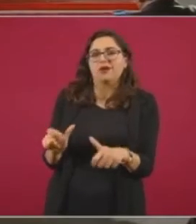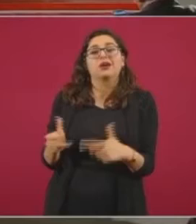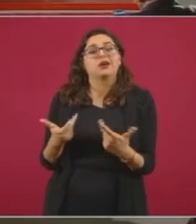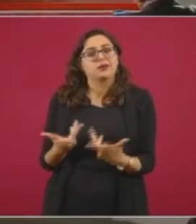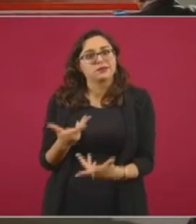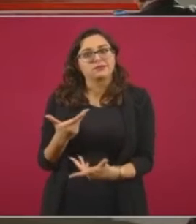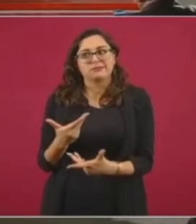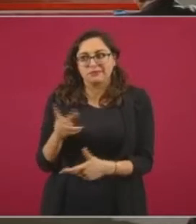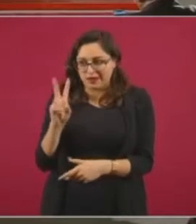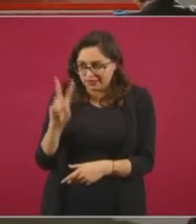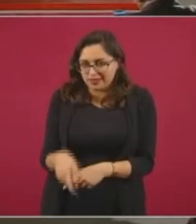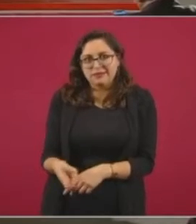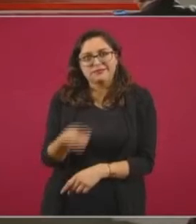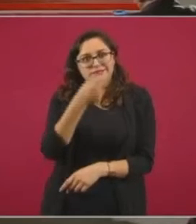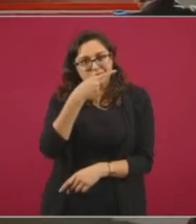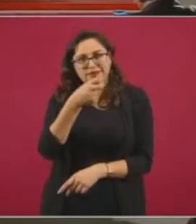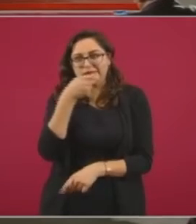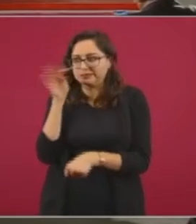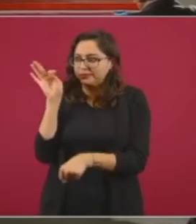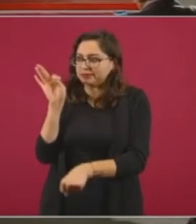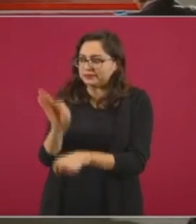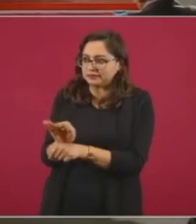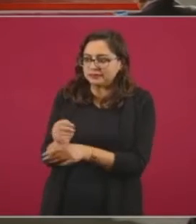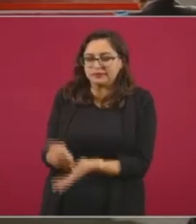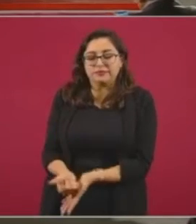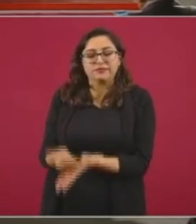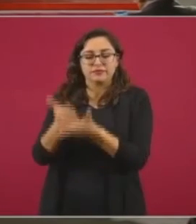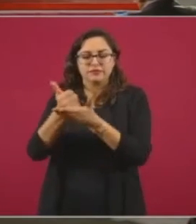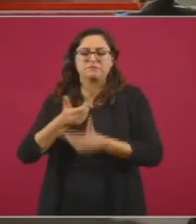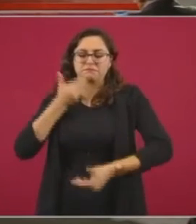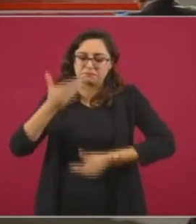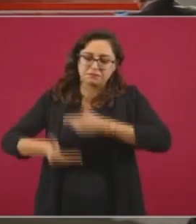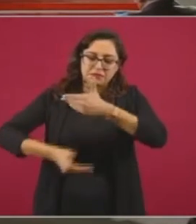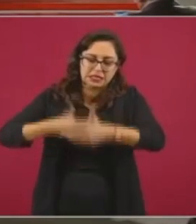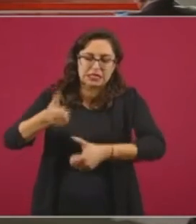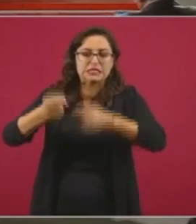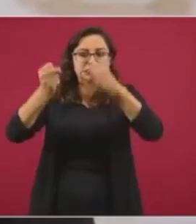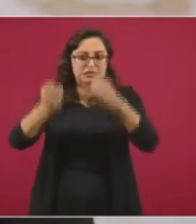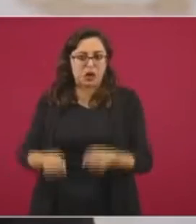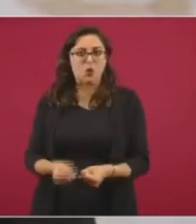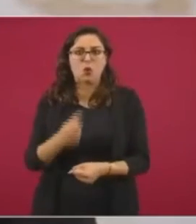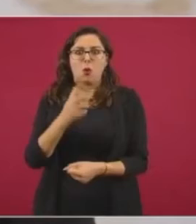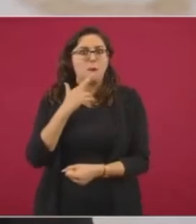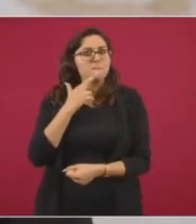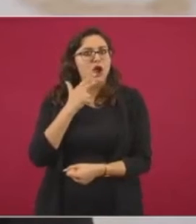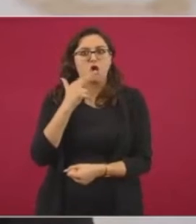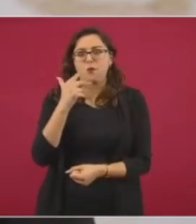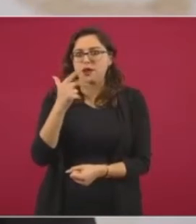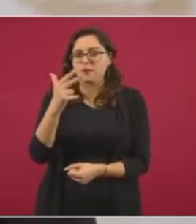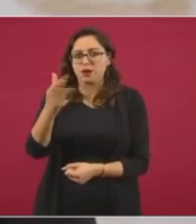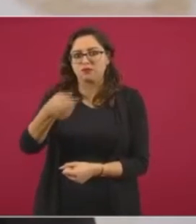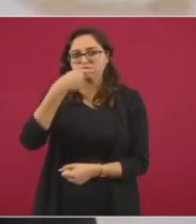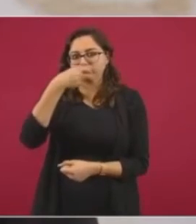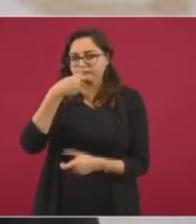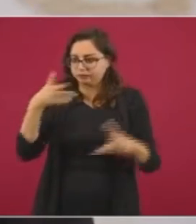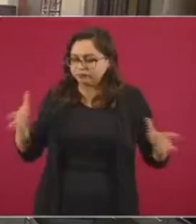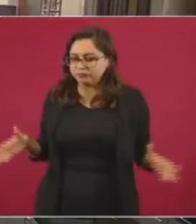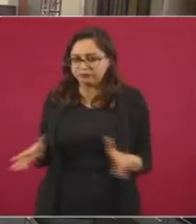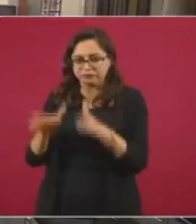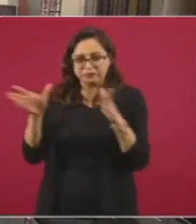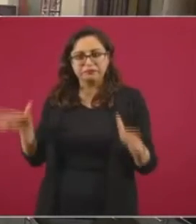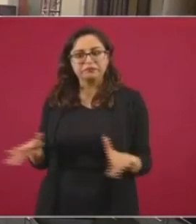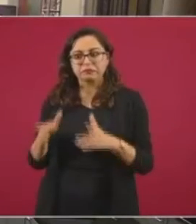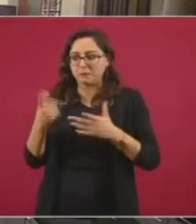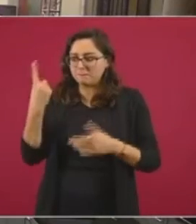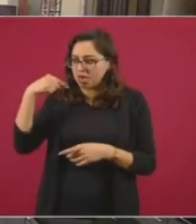irá incrementando gracias a la estrategia de optimización que desde el año pasado se impulsó en nuestro país. Si me pasa